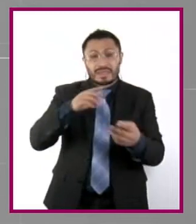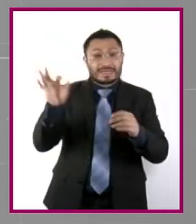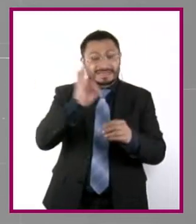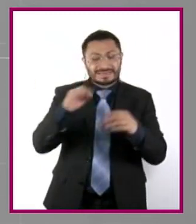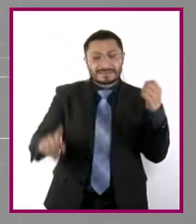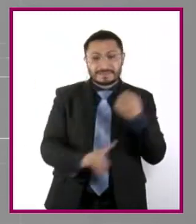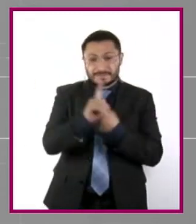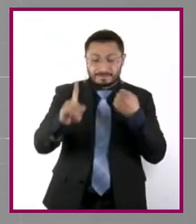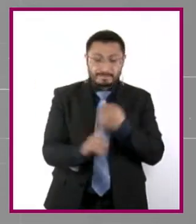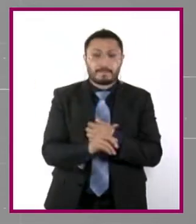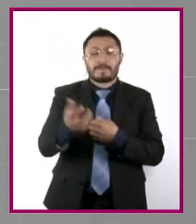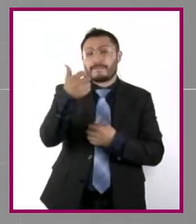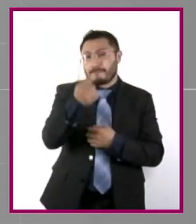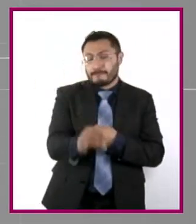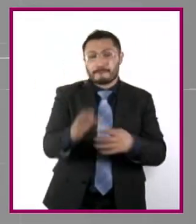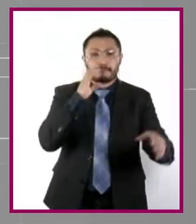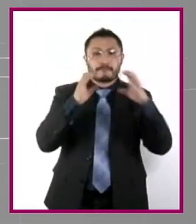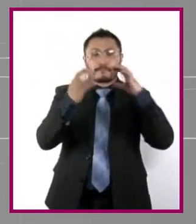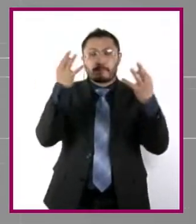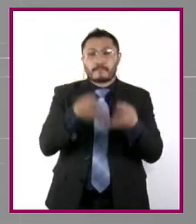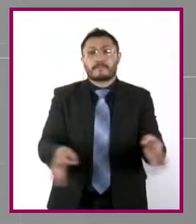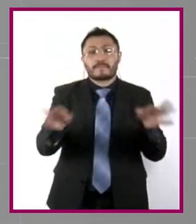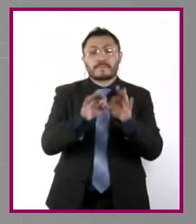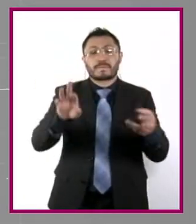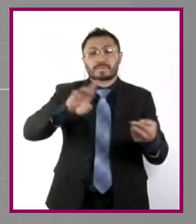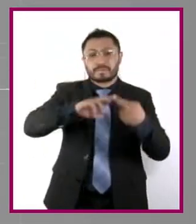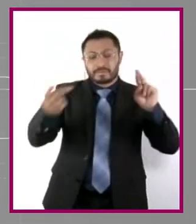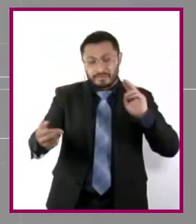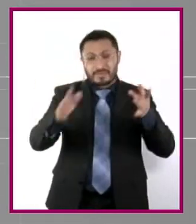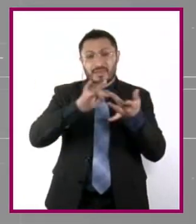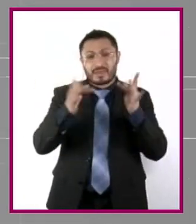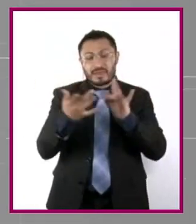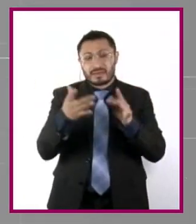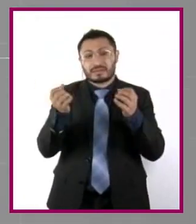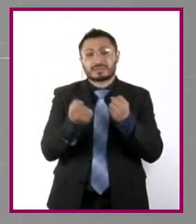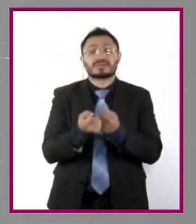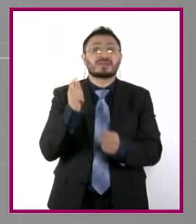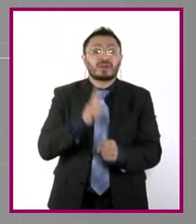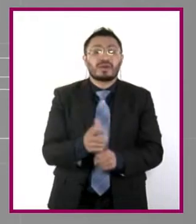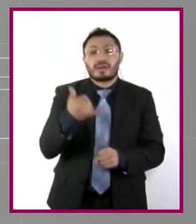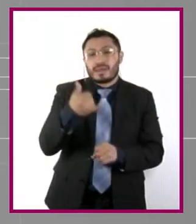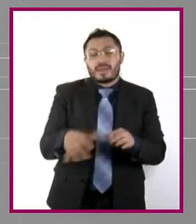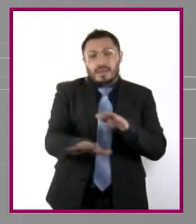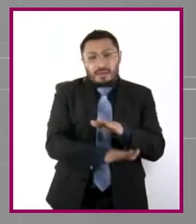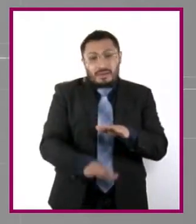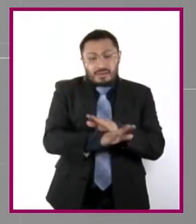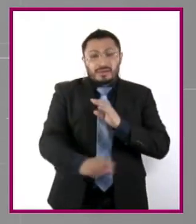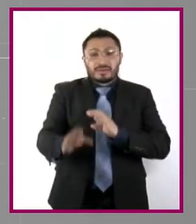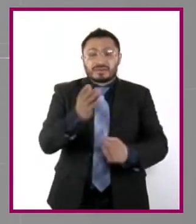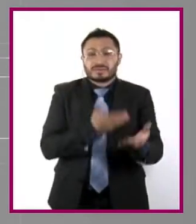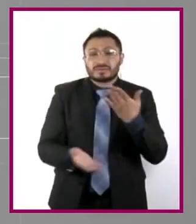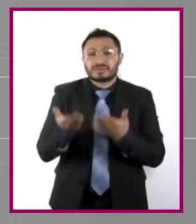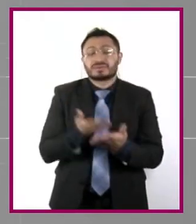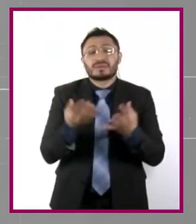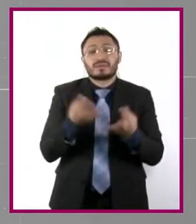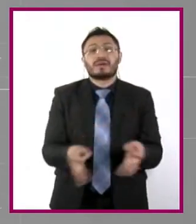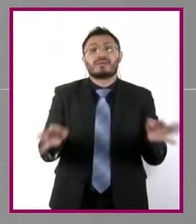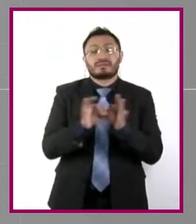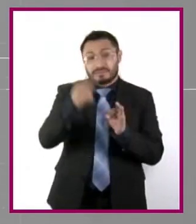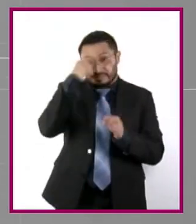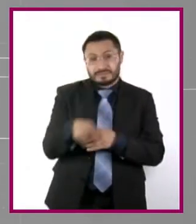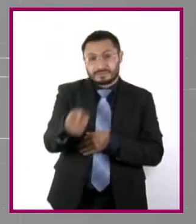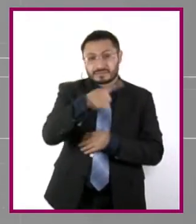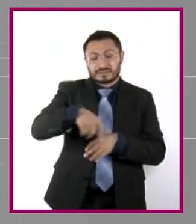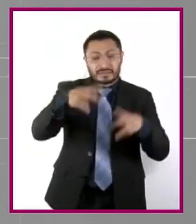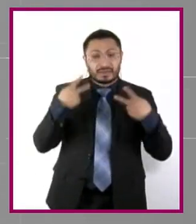la comunicación es la base de toda interacción social y como tal es el principio básico de la convivencia, que es fundamental para las personas.